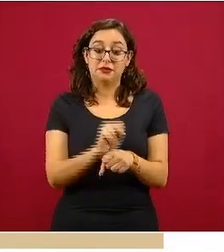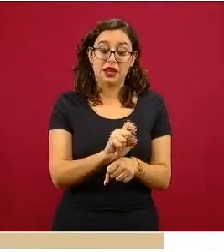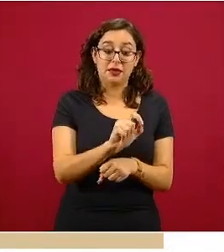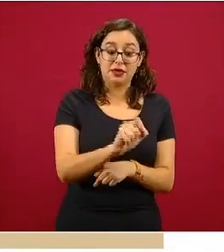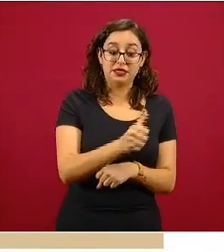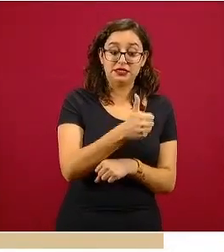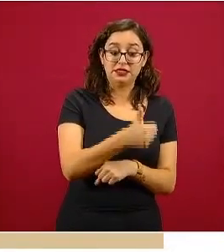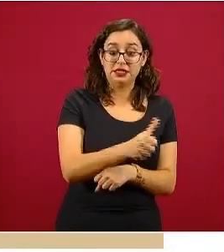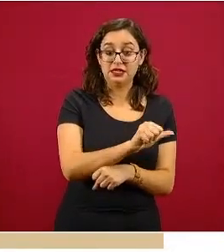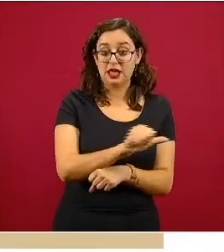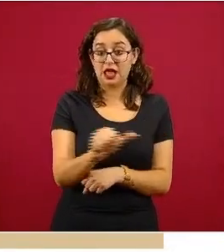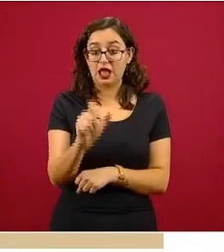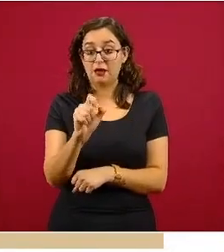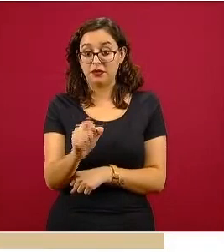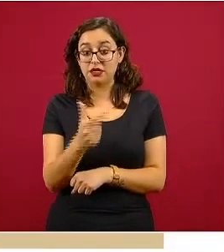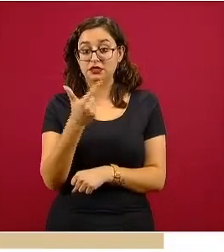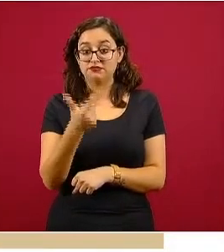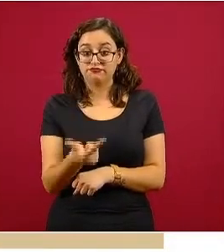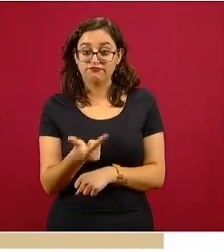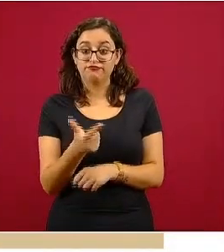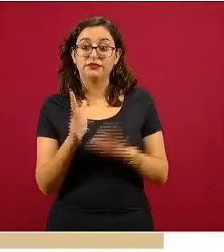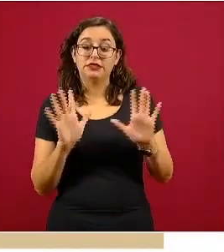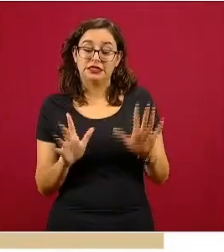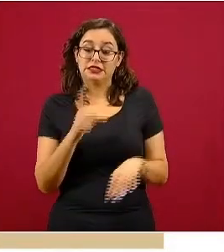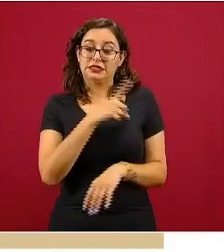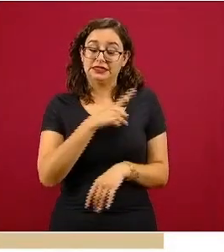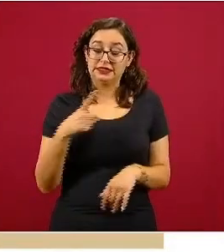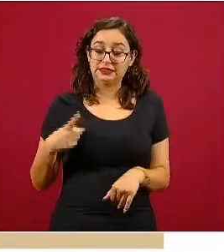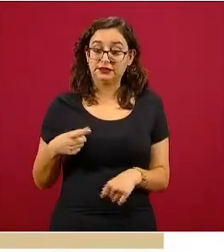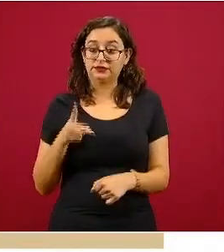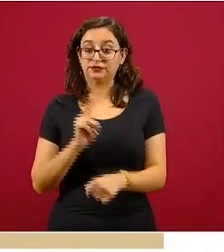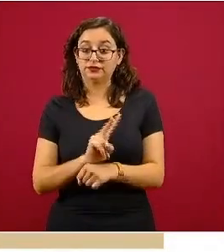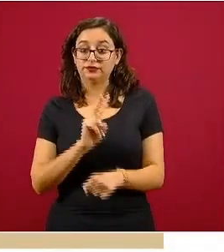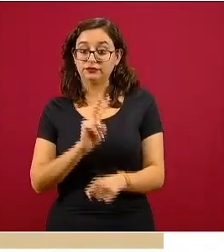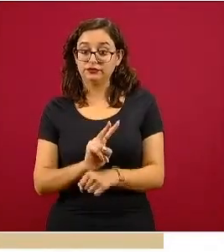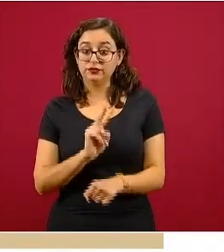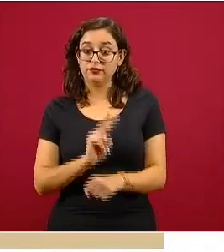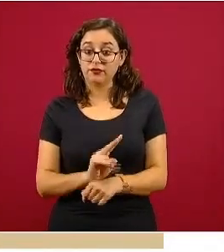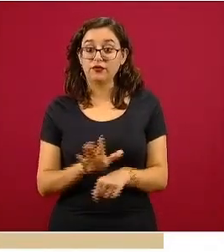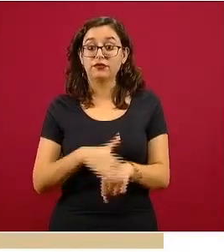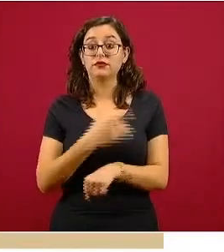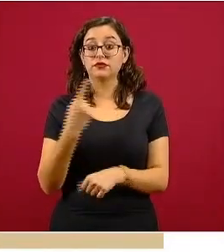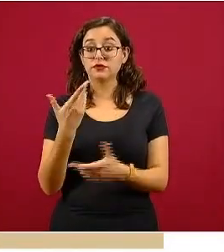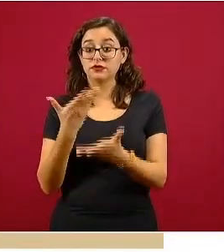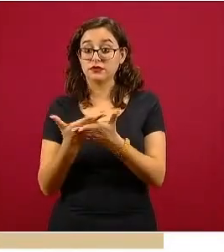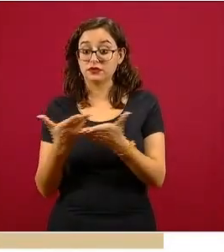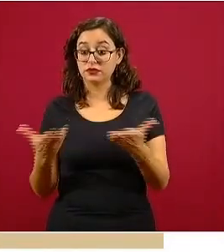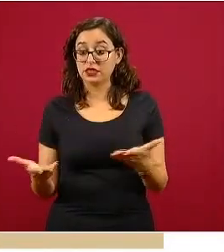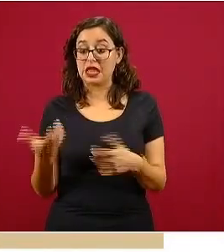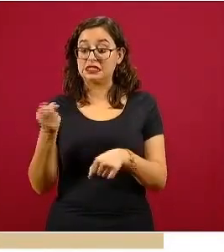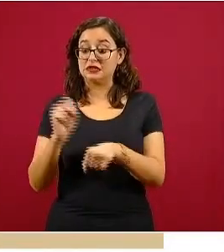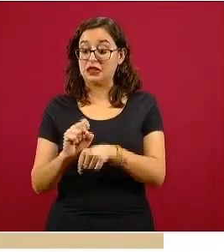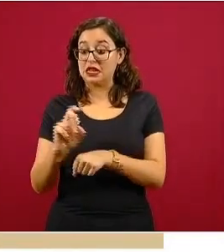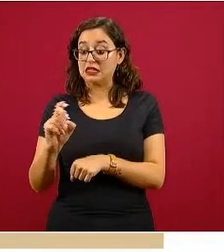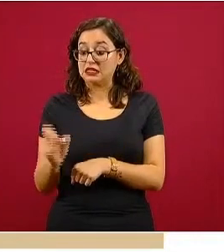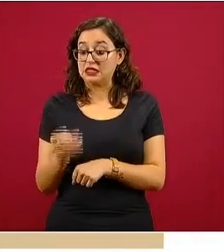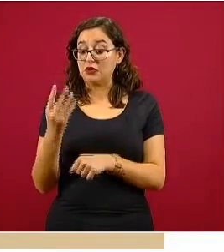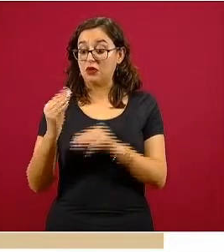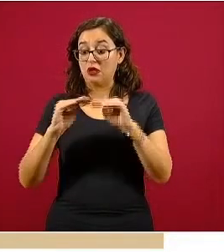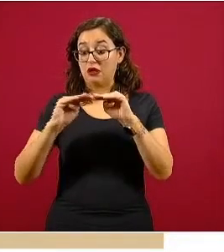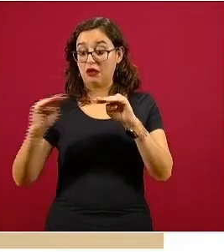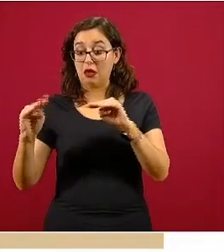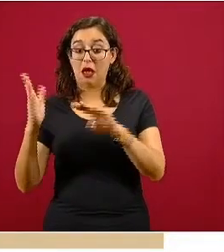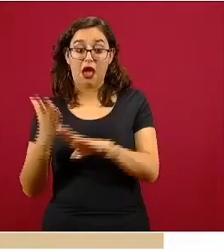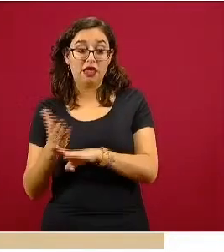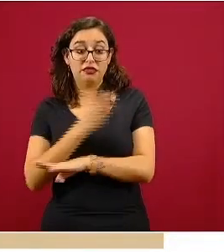26 y 27, hay que estar pendientes porque entonces ese descenso a la semana 34 no vaya a tener un comportamiento similar como se